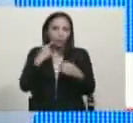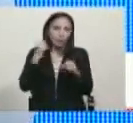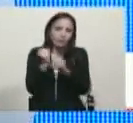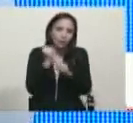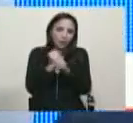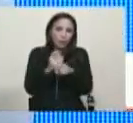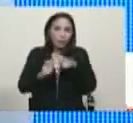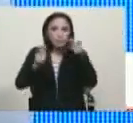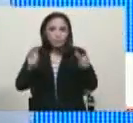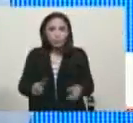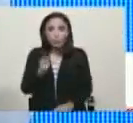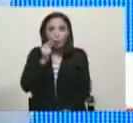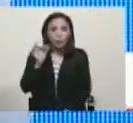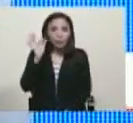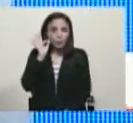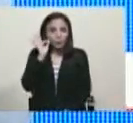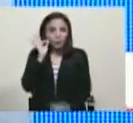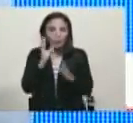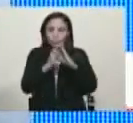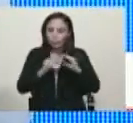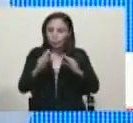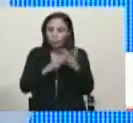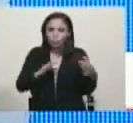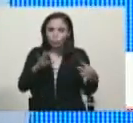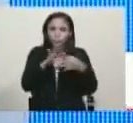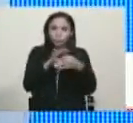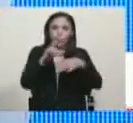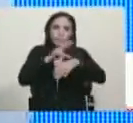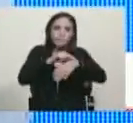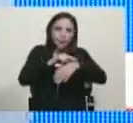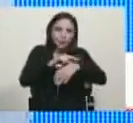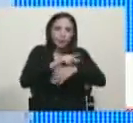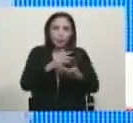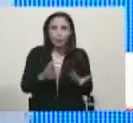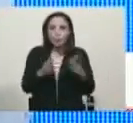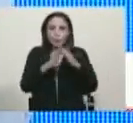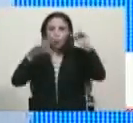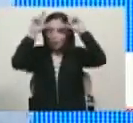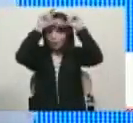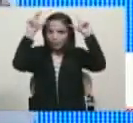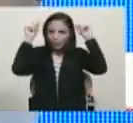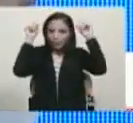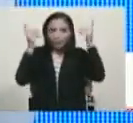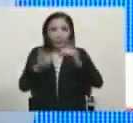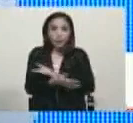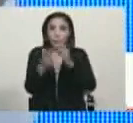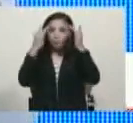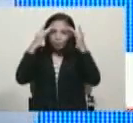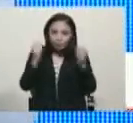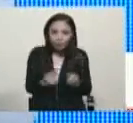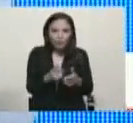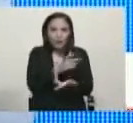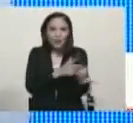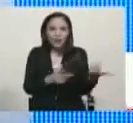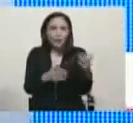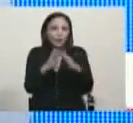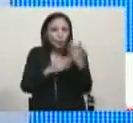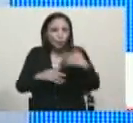trabajadores, trabajadoras, obreros, médicos, médicas, personal profesional,